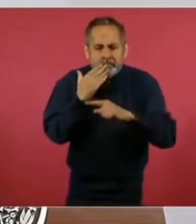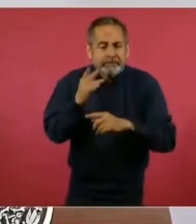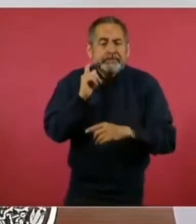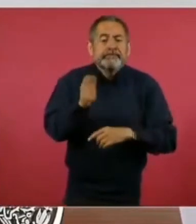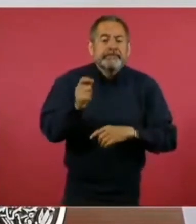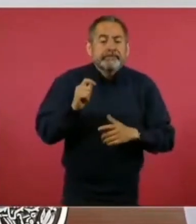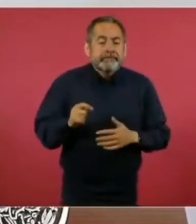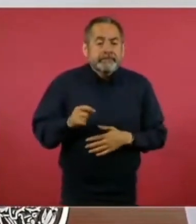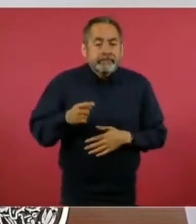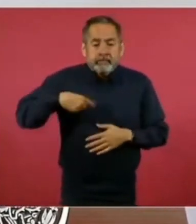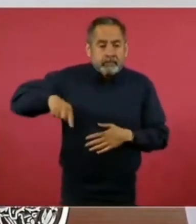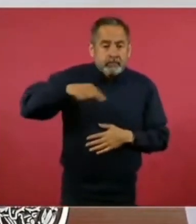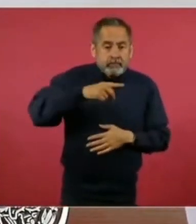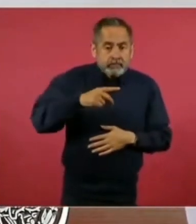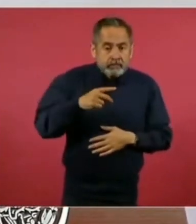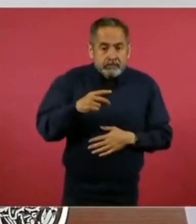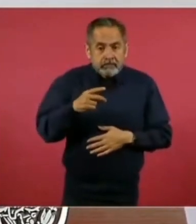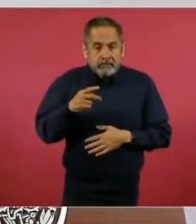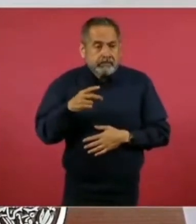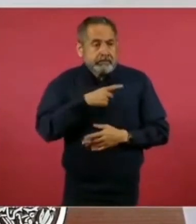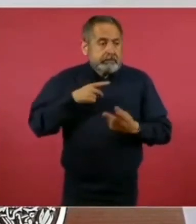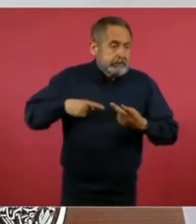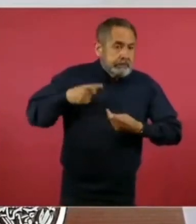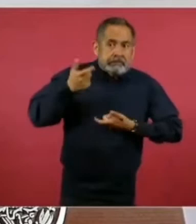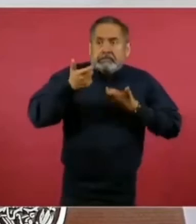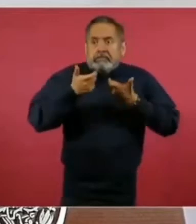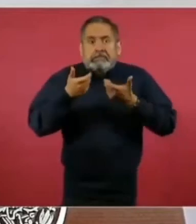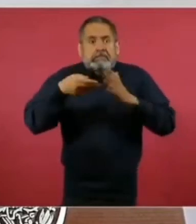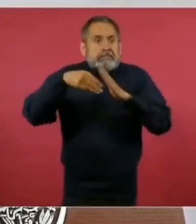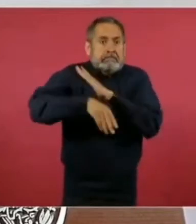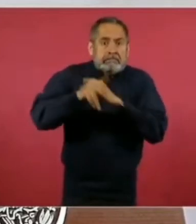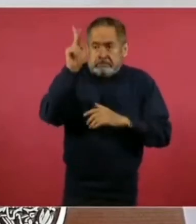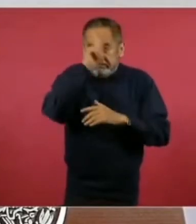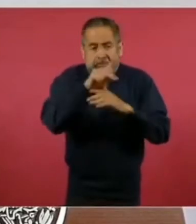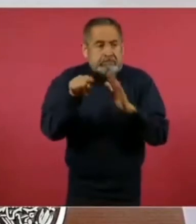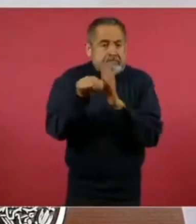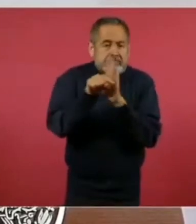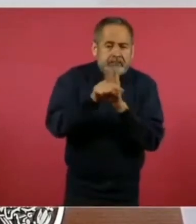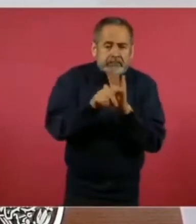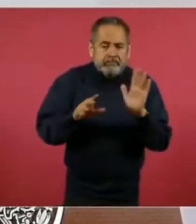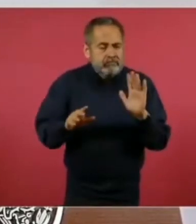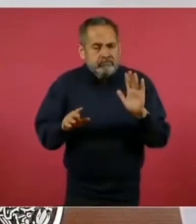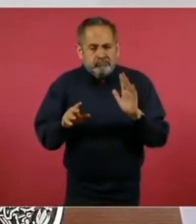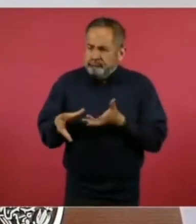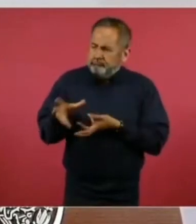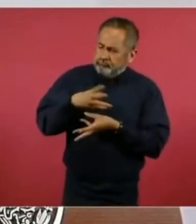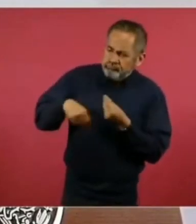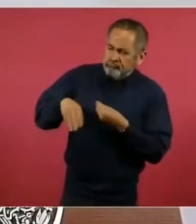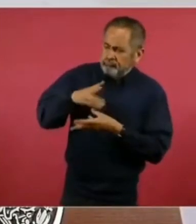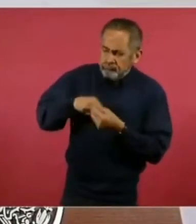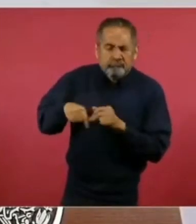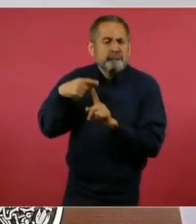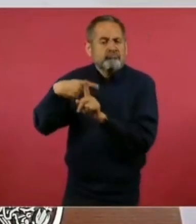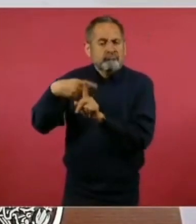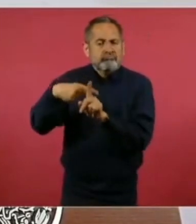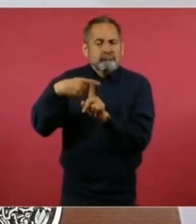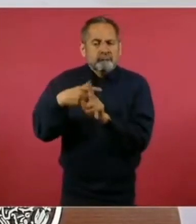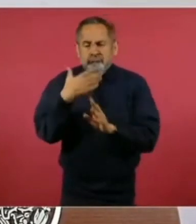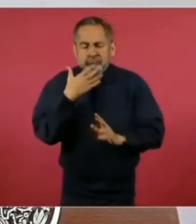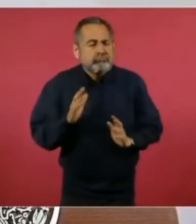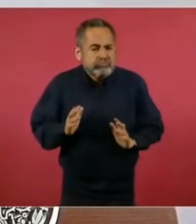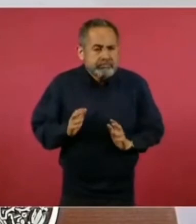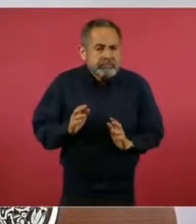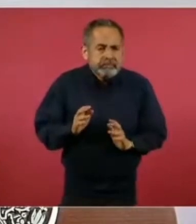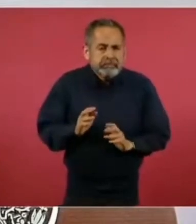no tenemos déficit comercial, es una balanza superavitaria, es